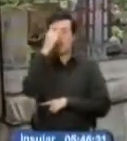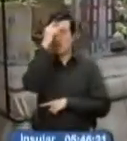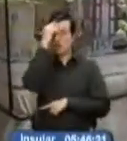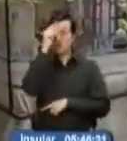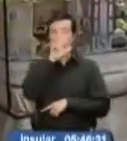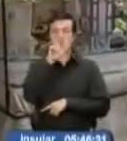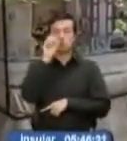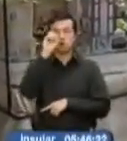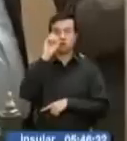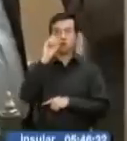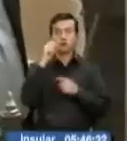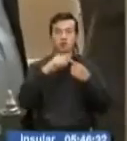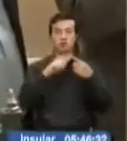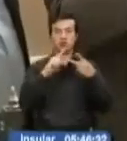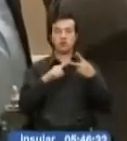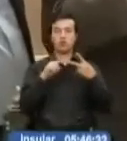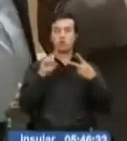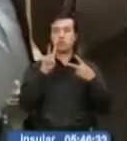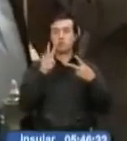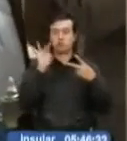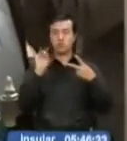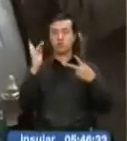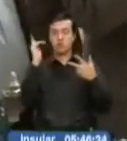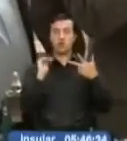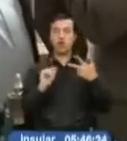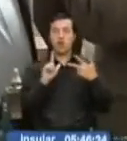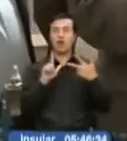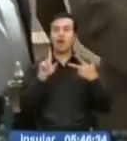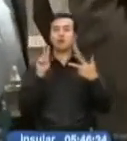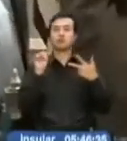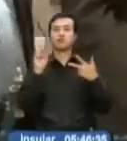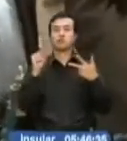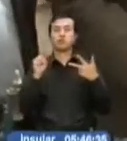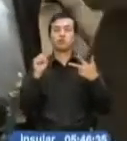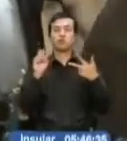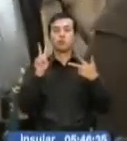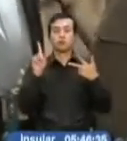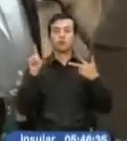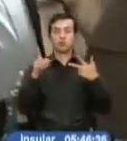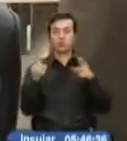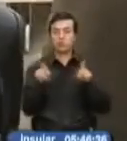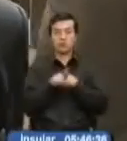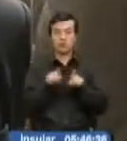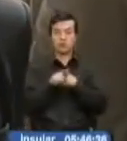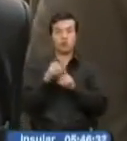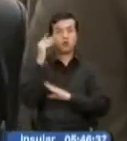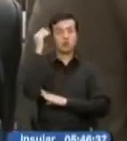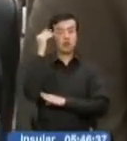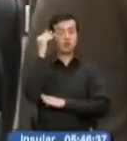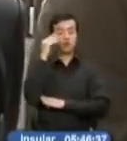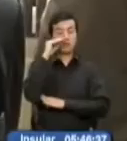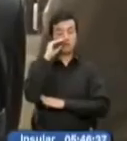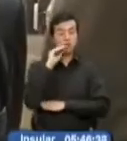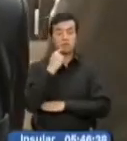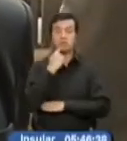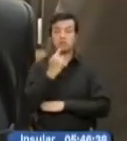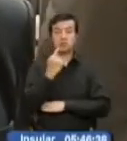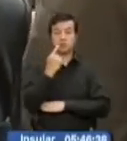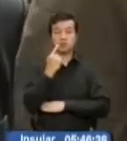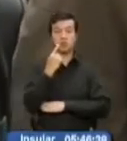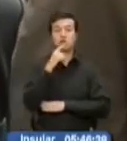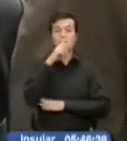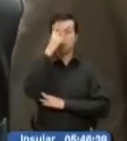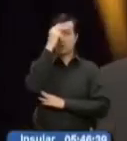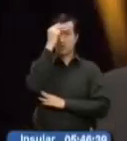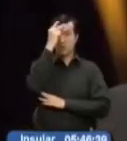puntos, Ninguno 28, Lasso 21. Mientras que en la segunda simulación se lo midió también con el alcalde de Guayaquil y los resultados fueron